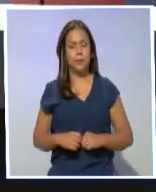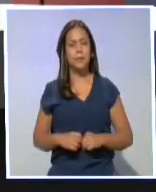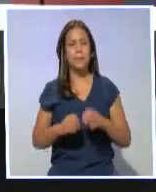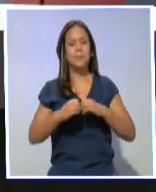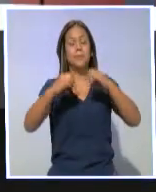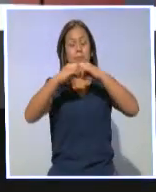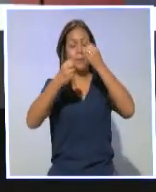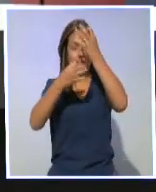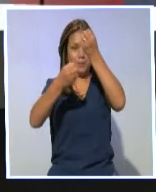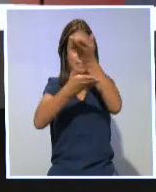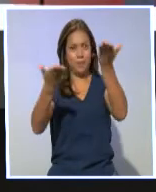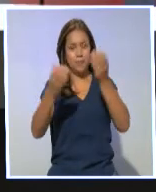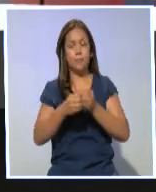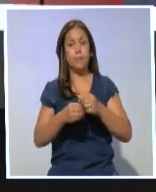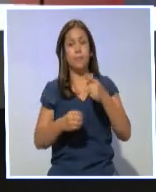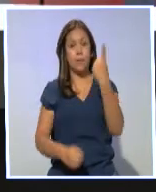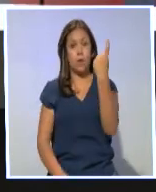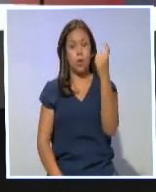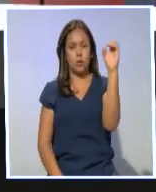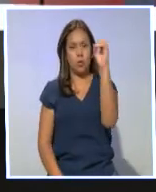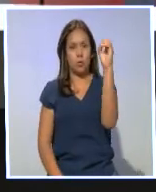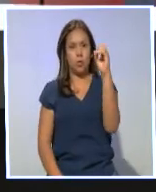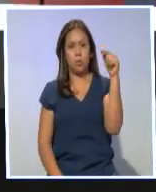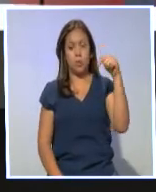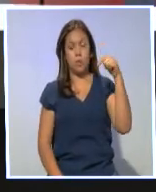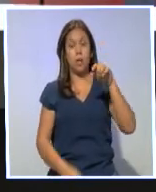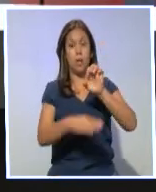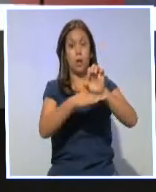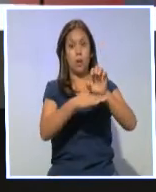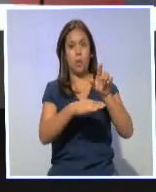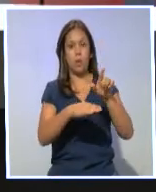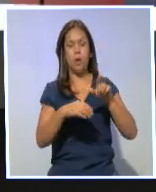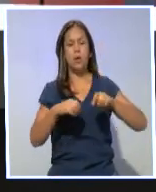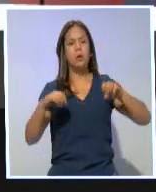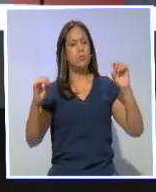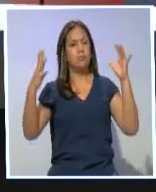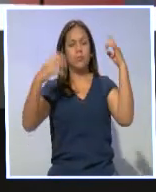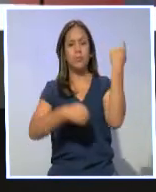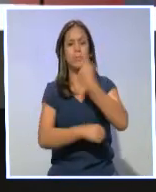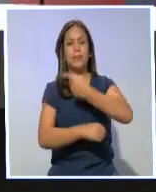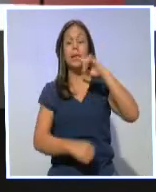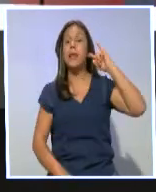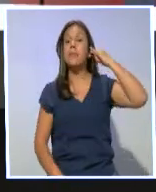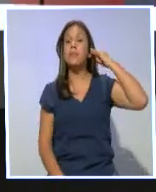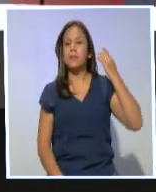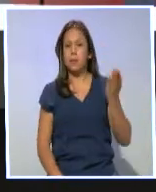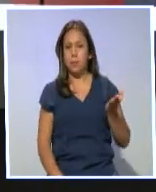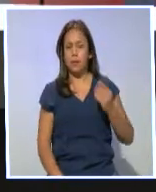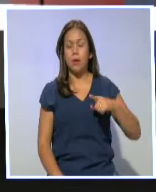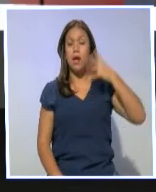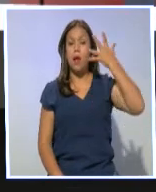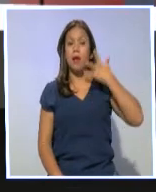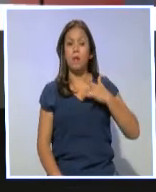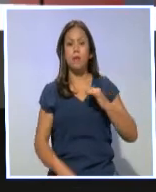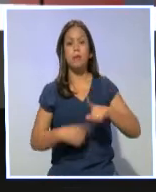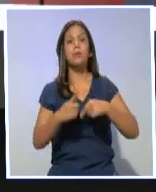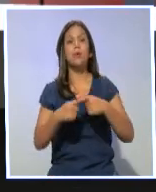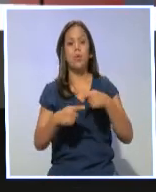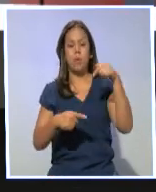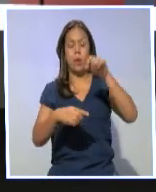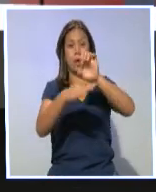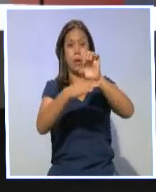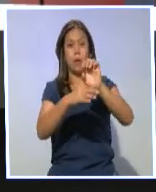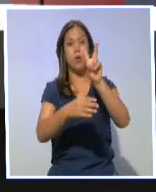Más información, amigos. Este 11 de octubre en nuestro país se conmemora el Día Nacional de la Niña. La fecha fue instituida en Ecuador